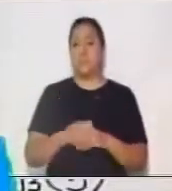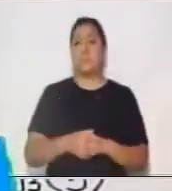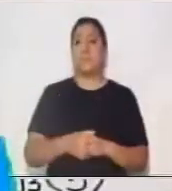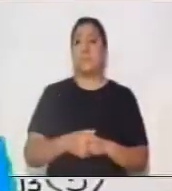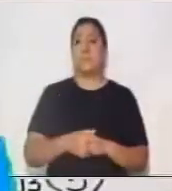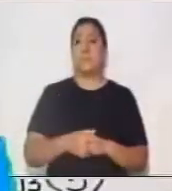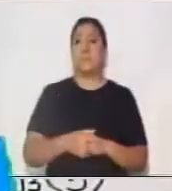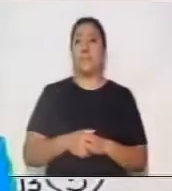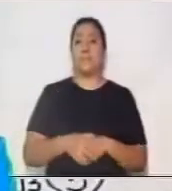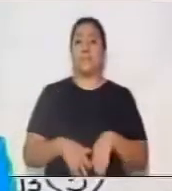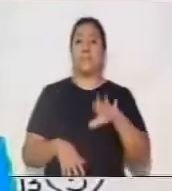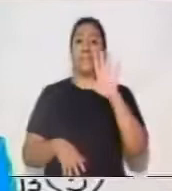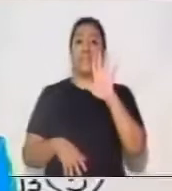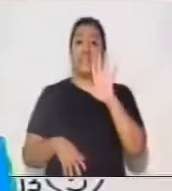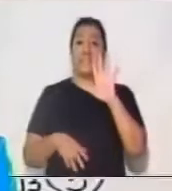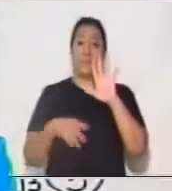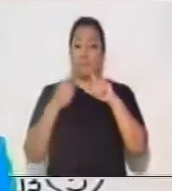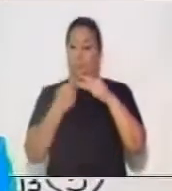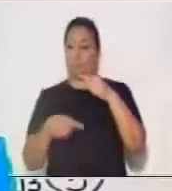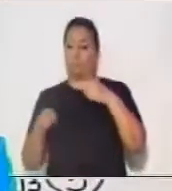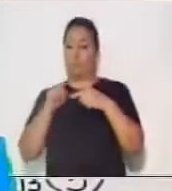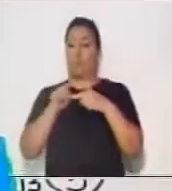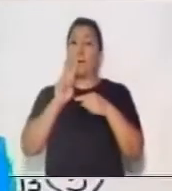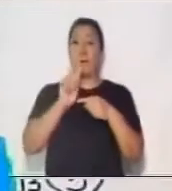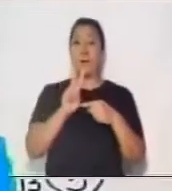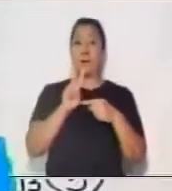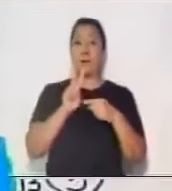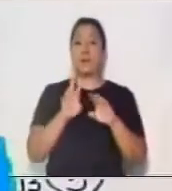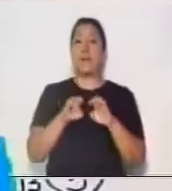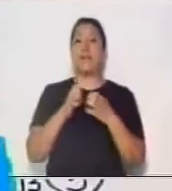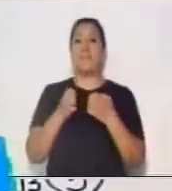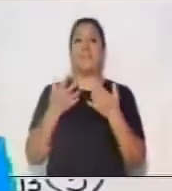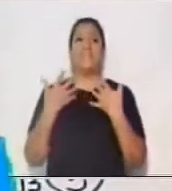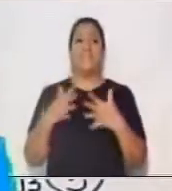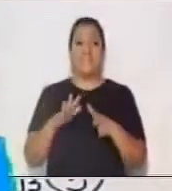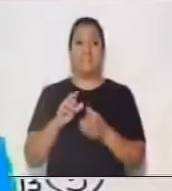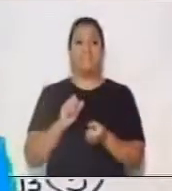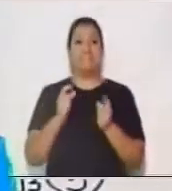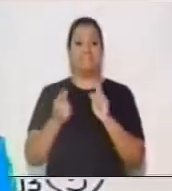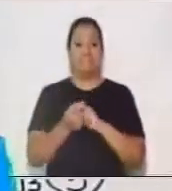¿Tienes algo para mí, no? Si no te pones al tiro, yo no me espero, ¿eh?